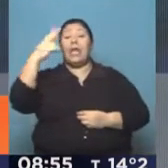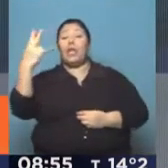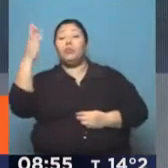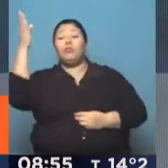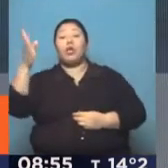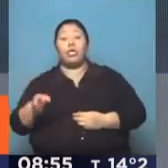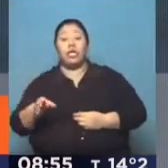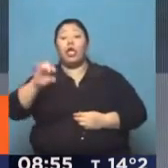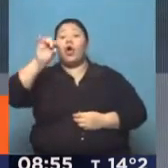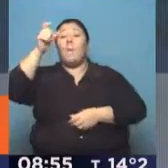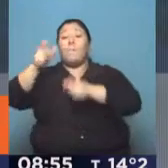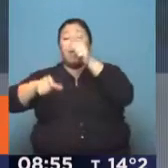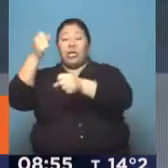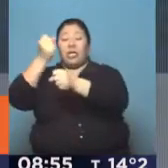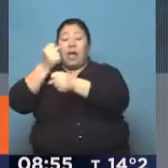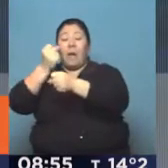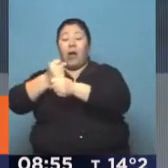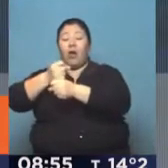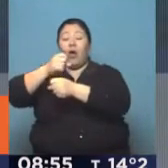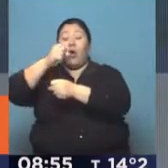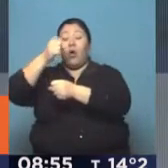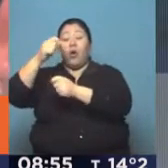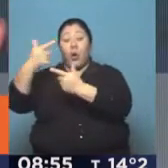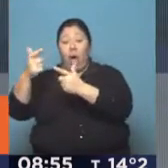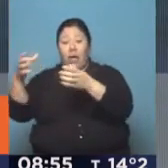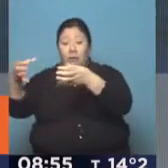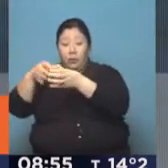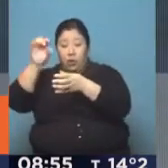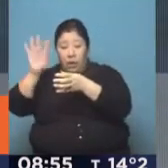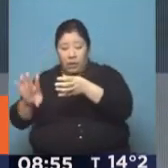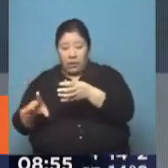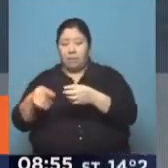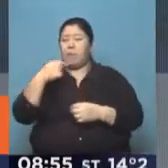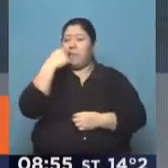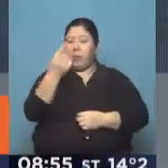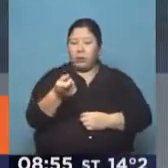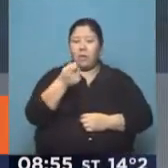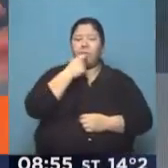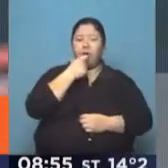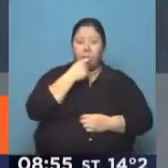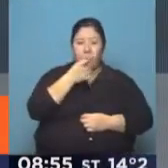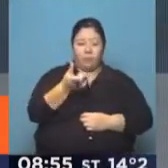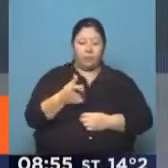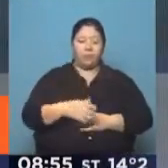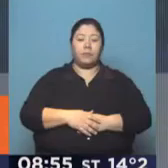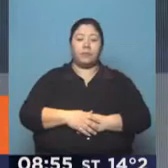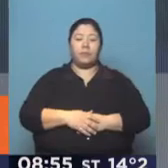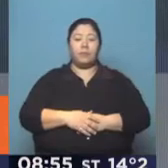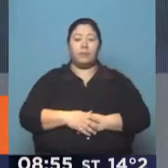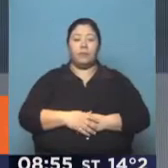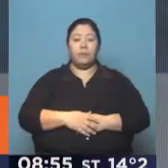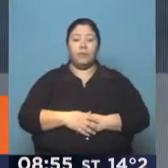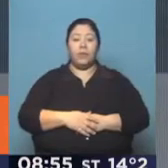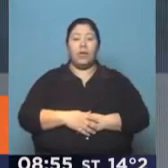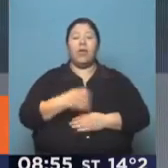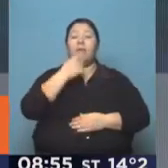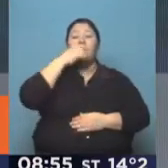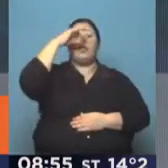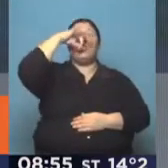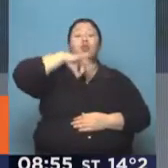salarios que se cobran en la ciudad buenos aires que es el distrito donde el ingreso es más alto en promedio el salario